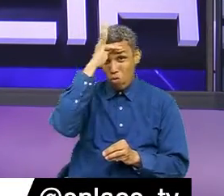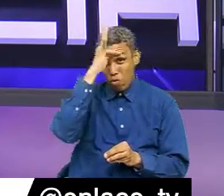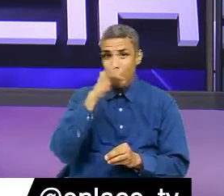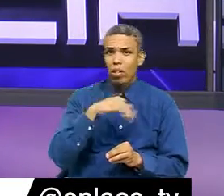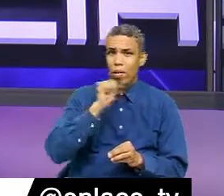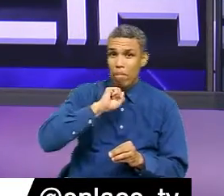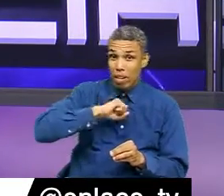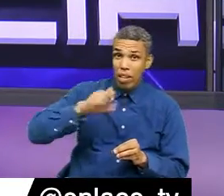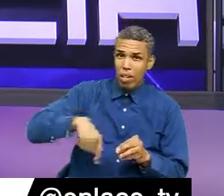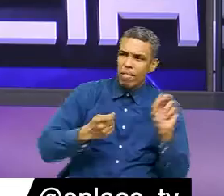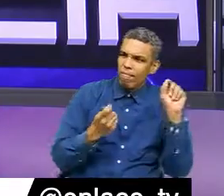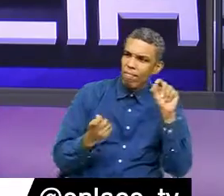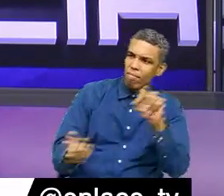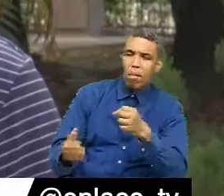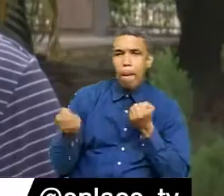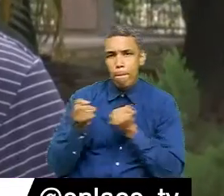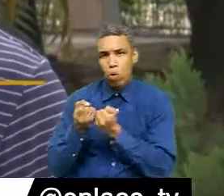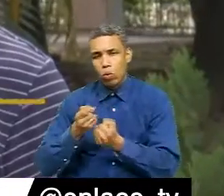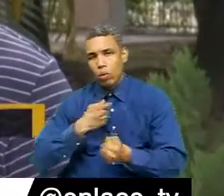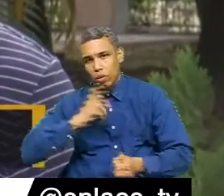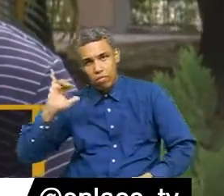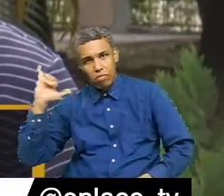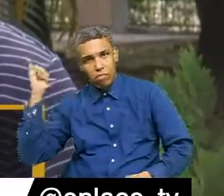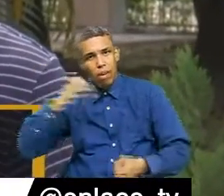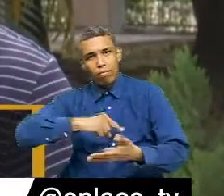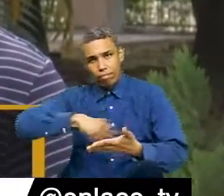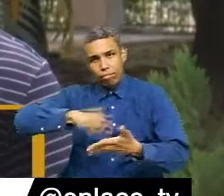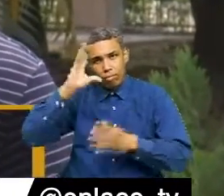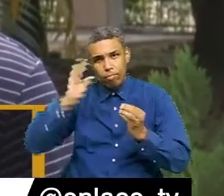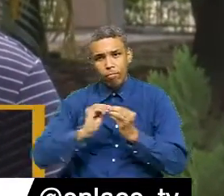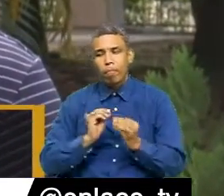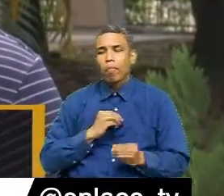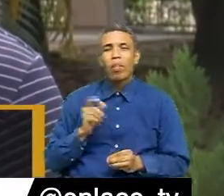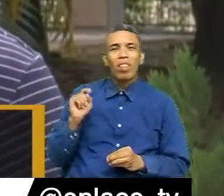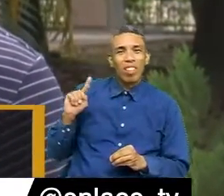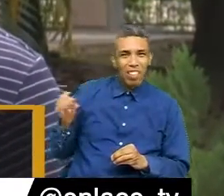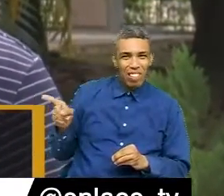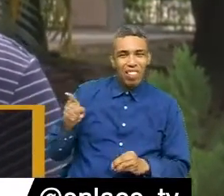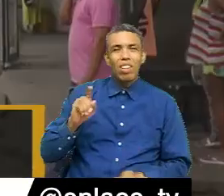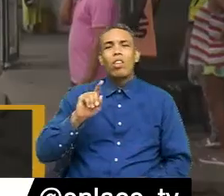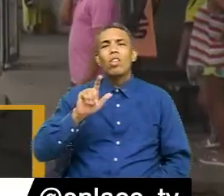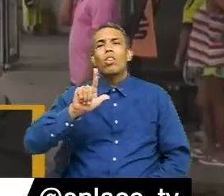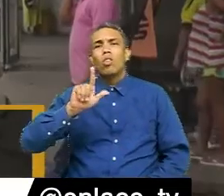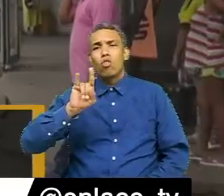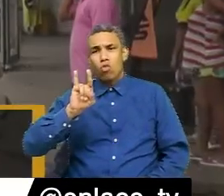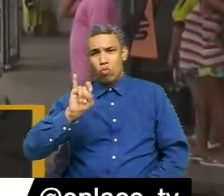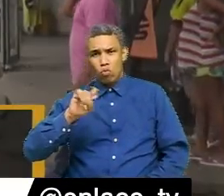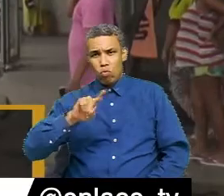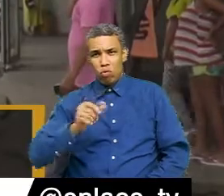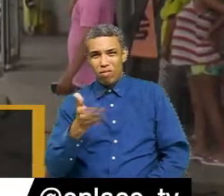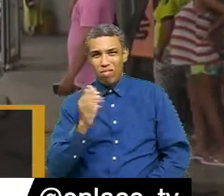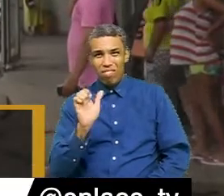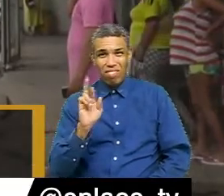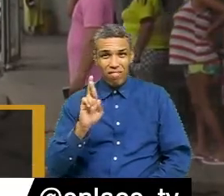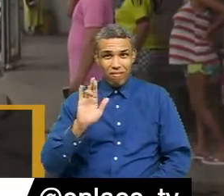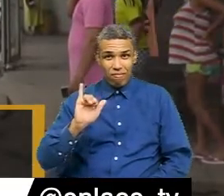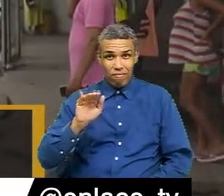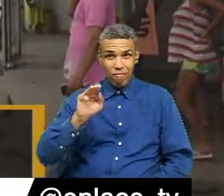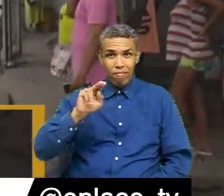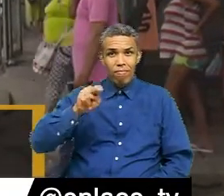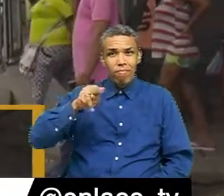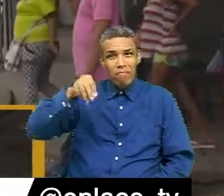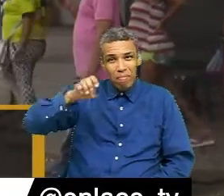del Magdalena Medio. El concejal Luis Arismendi, ponente del proyecto de acuerdo 015 de este año, que autoriza la entrega de equipos al Hospital